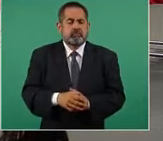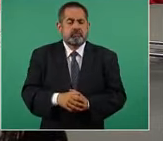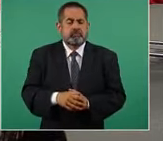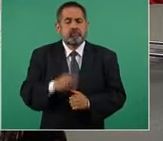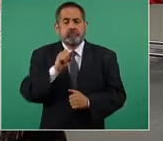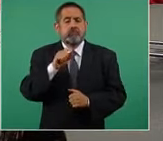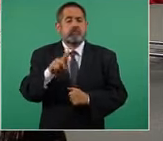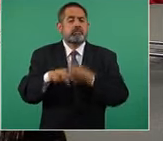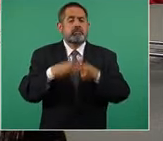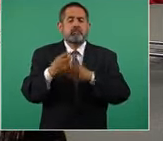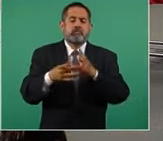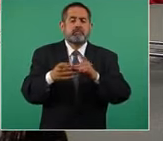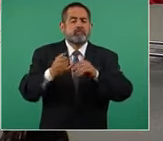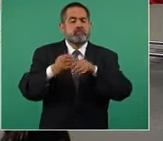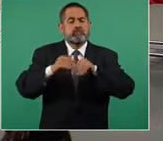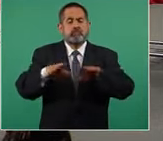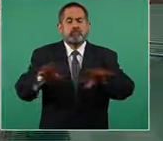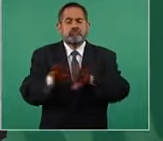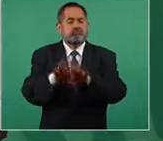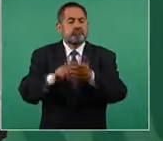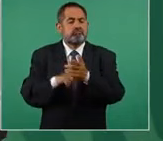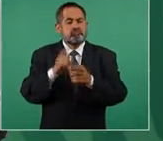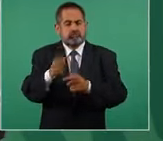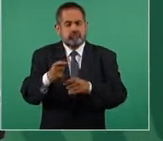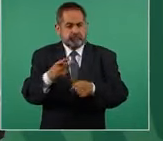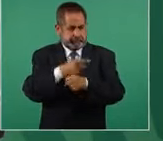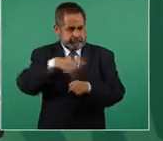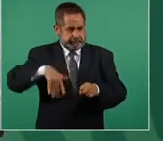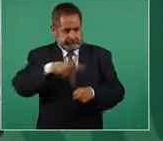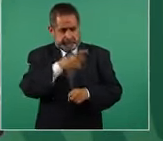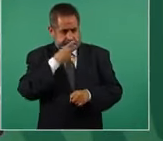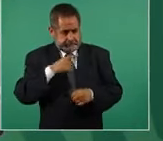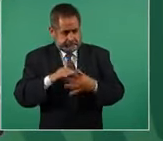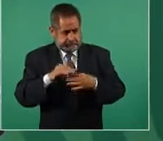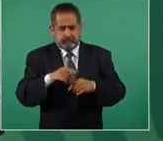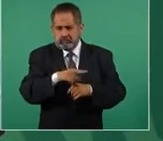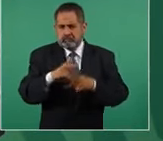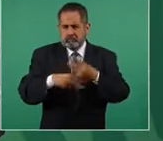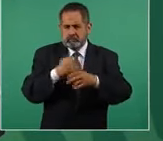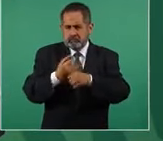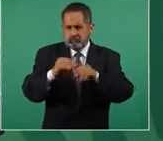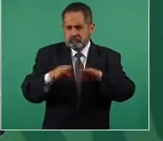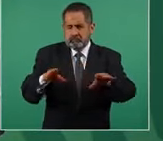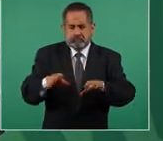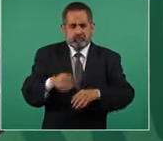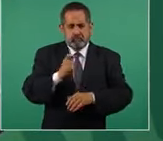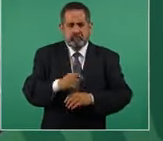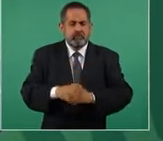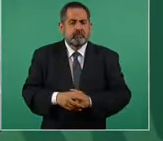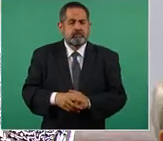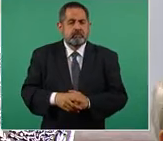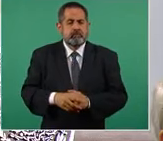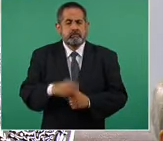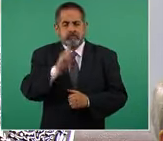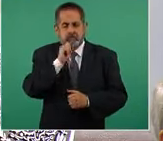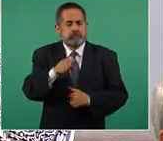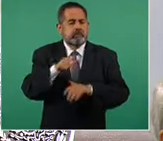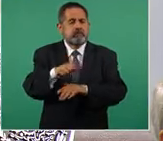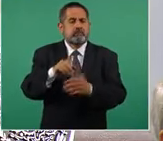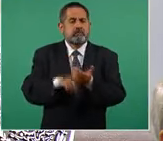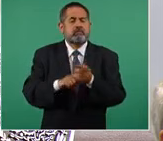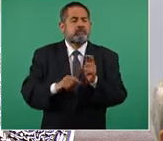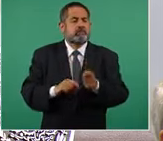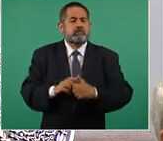Y van a informar sobre esto que estás planteando de las gasolinas. Y acerca del